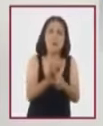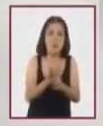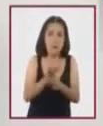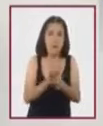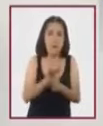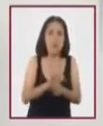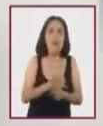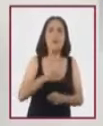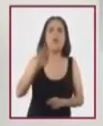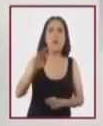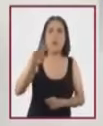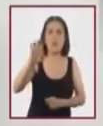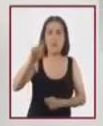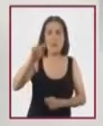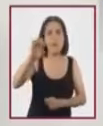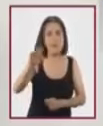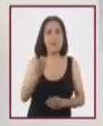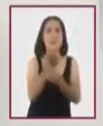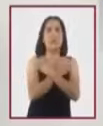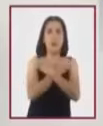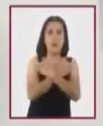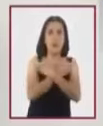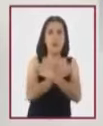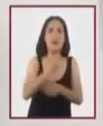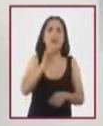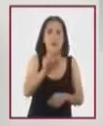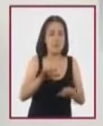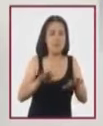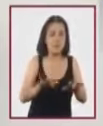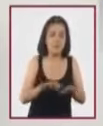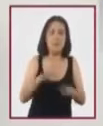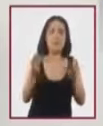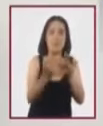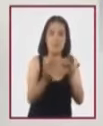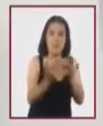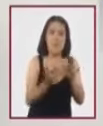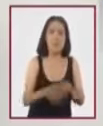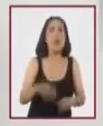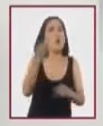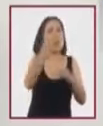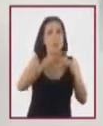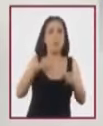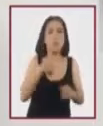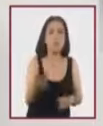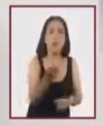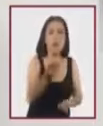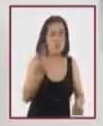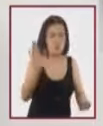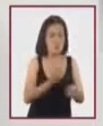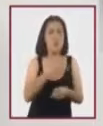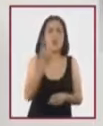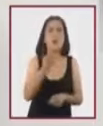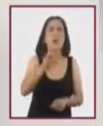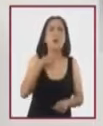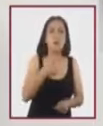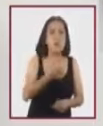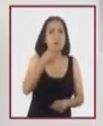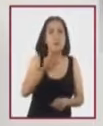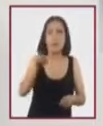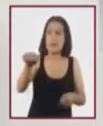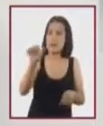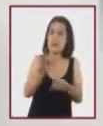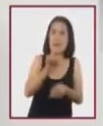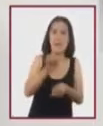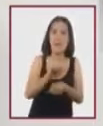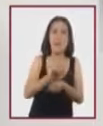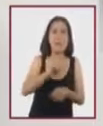el tema de fuentes educativas en línea. Y por último, les hago esta pregunta. ¿Por qué cuando decimos que un automóvil tiene una